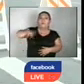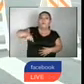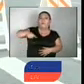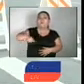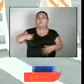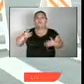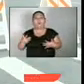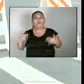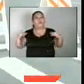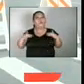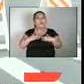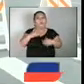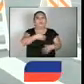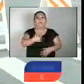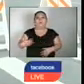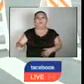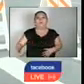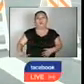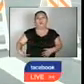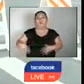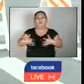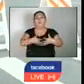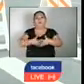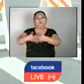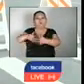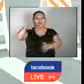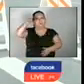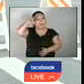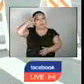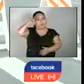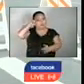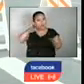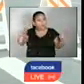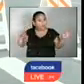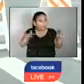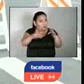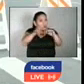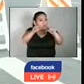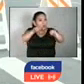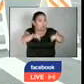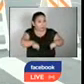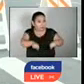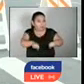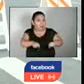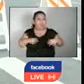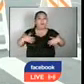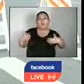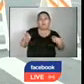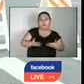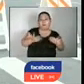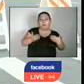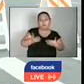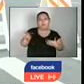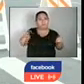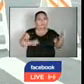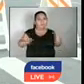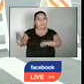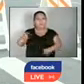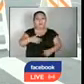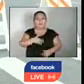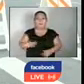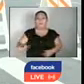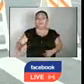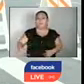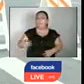mañana también el presidente de los Estados Unidos, Joe Biden, se pueda reunir con sus homólogos que confirmaron la asistencia a esta